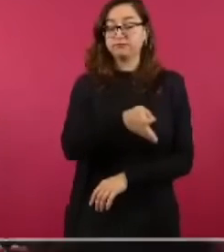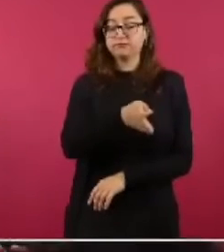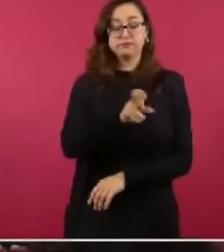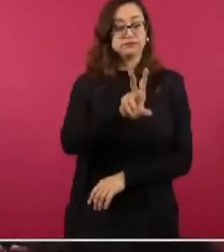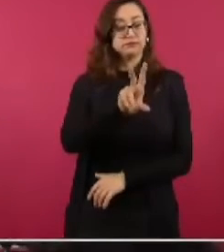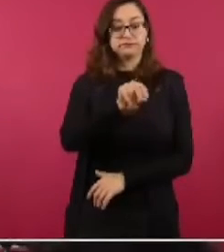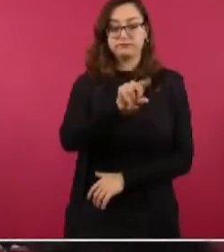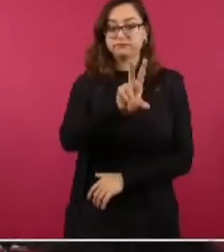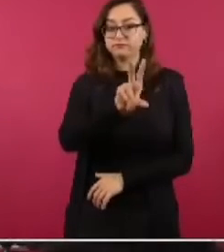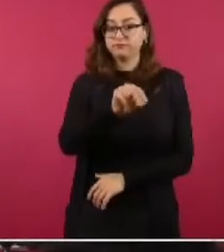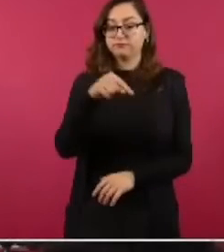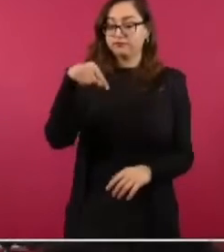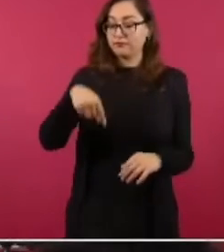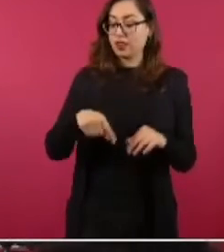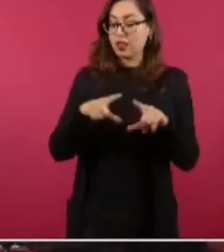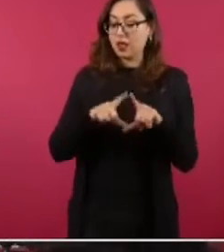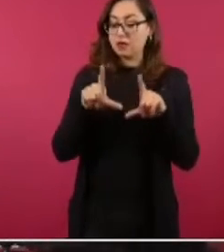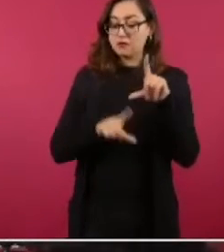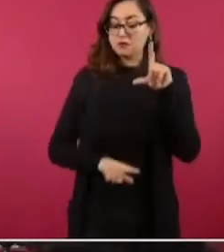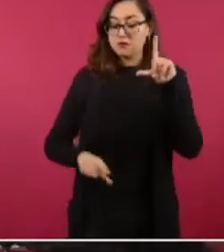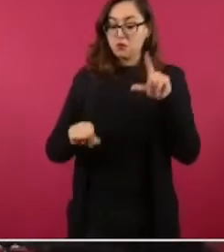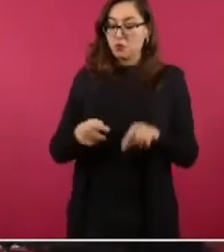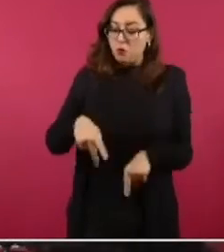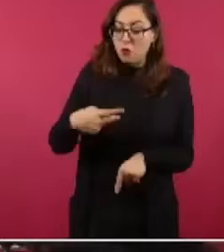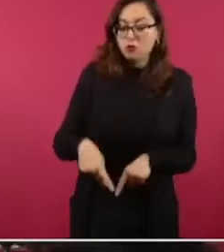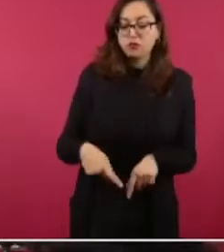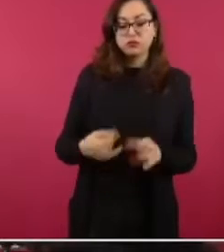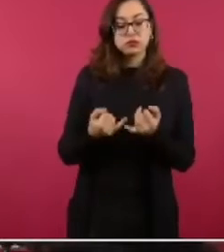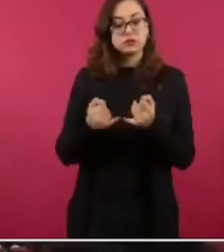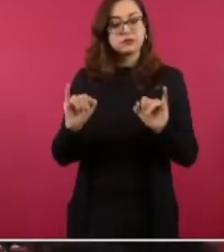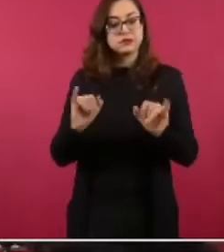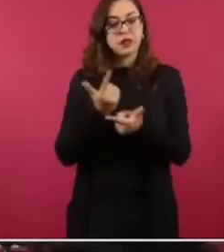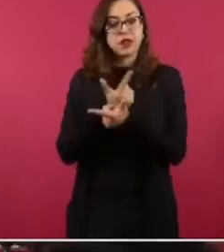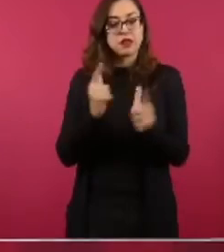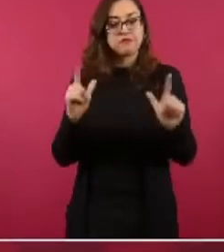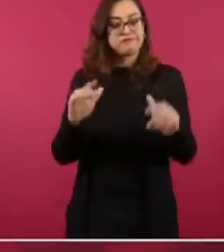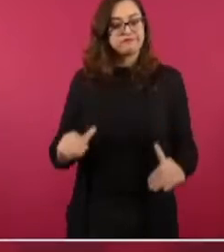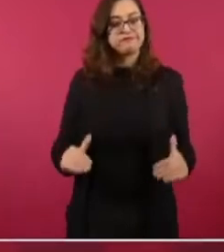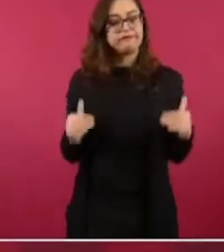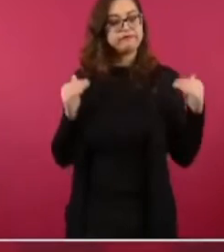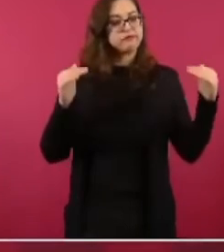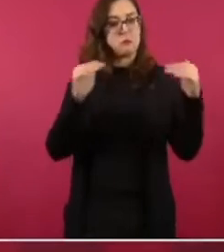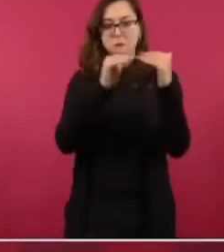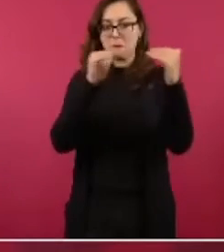porque México es un país libre, independiente, soberano.